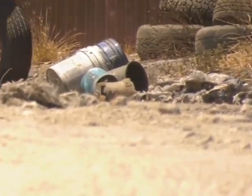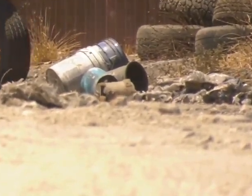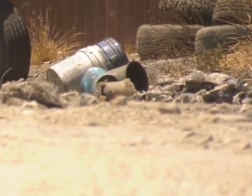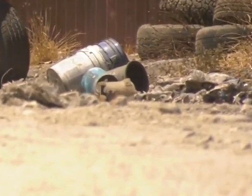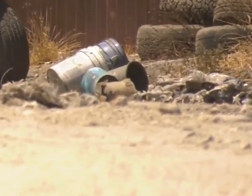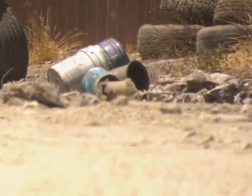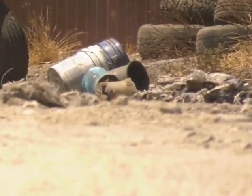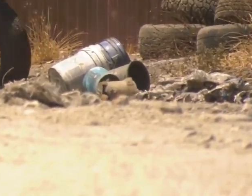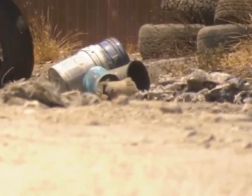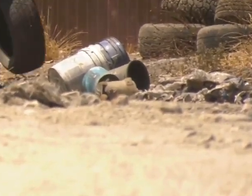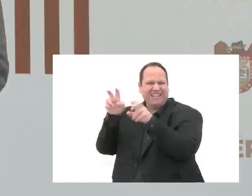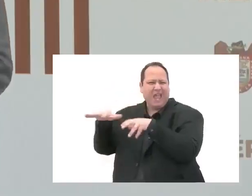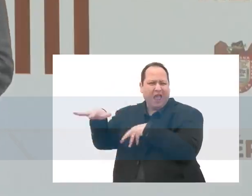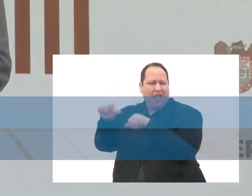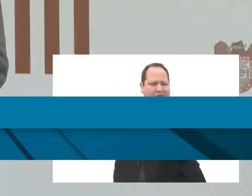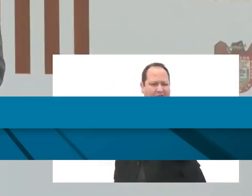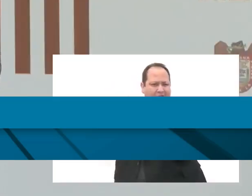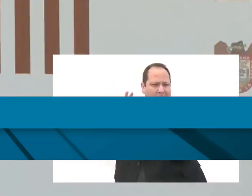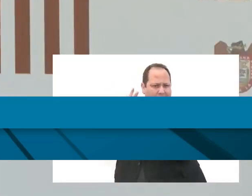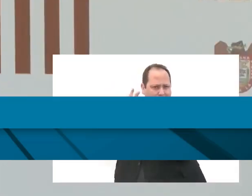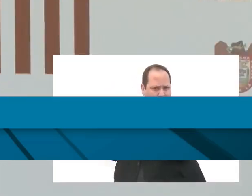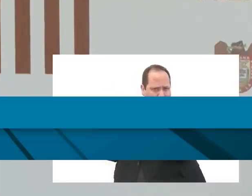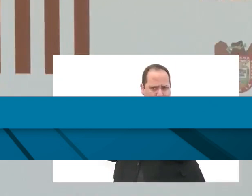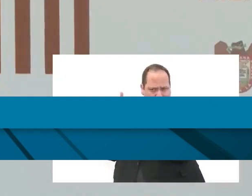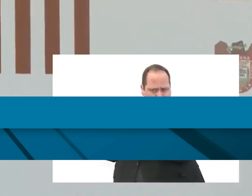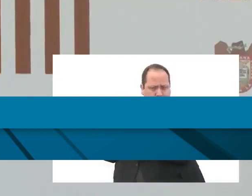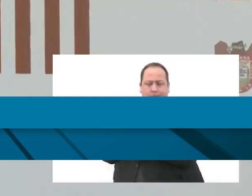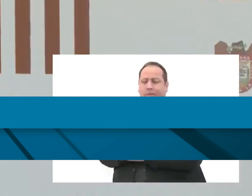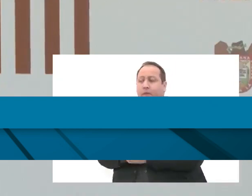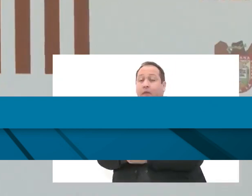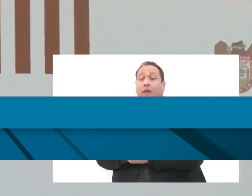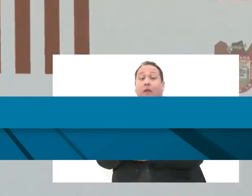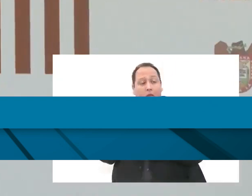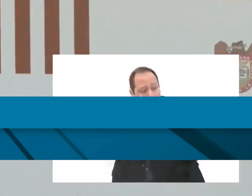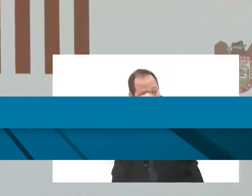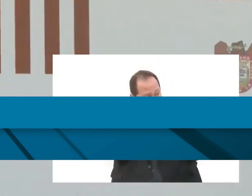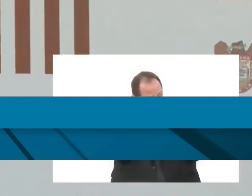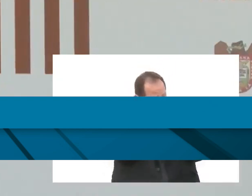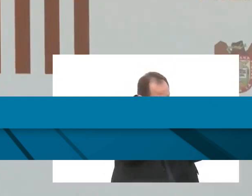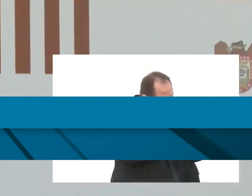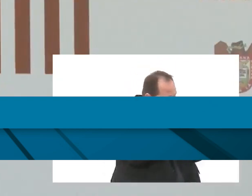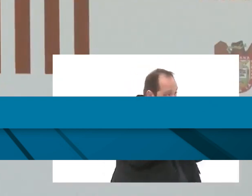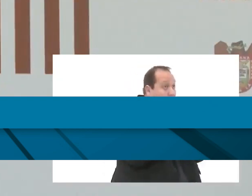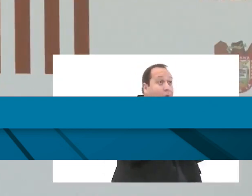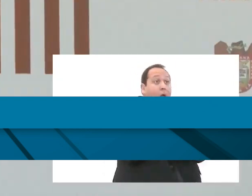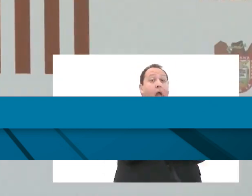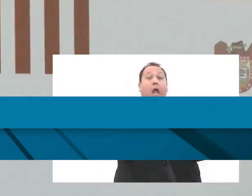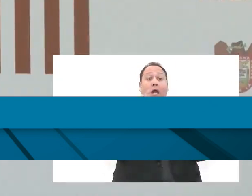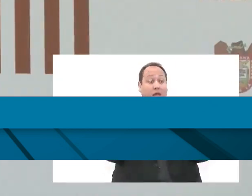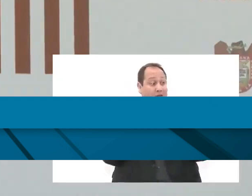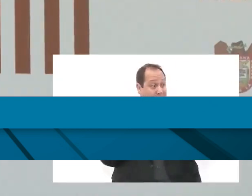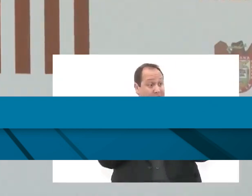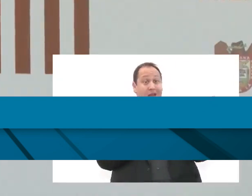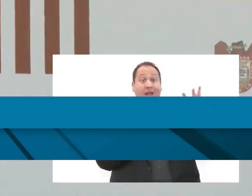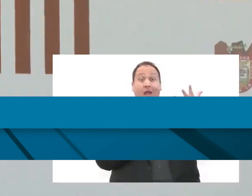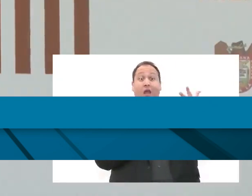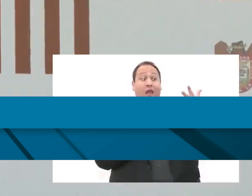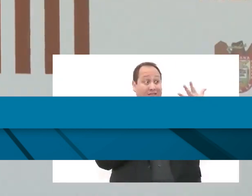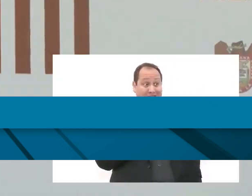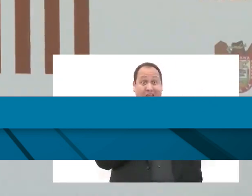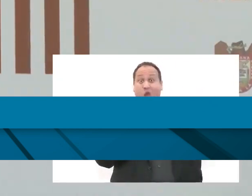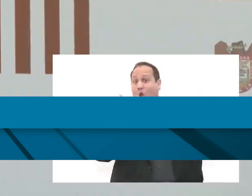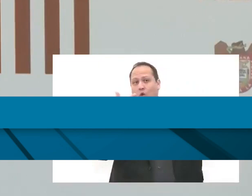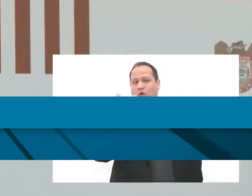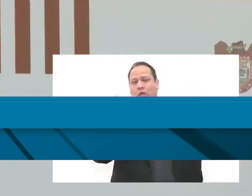ocho eran migrantes Una vez que se llevaron a cabo los actos de investigación podemos comunicarles que ocho de esas diez personas no son